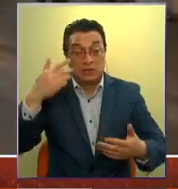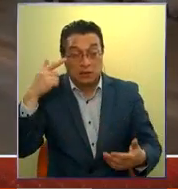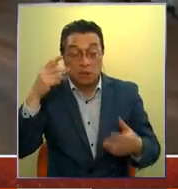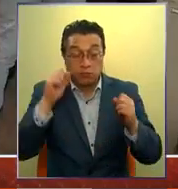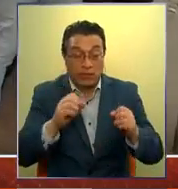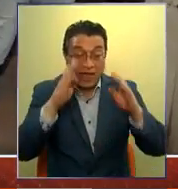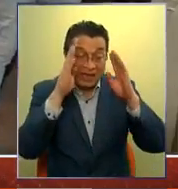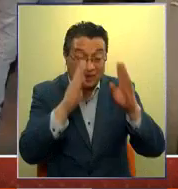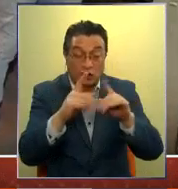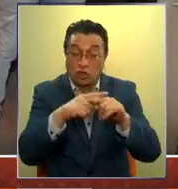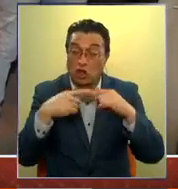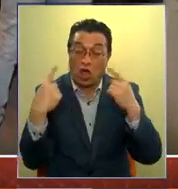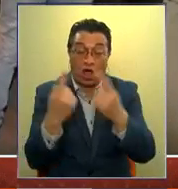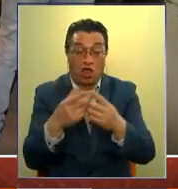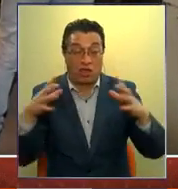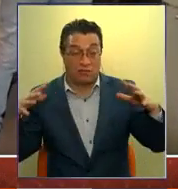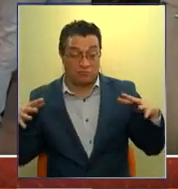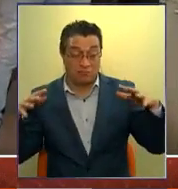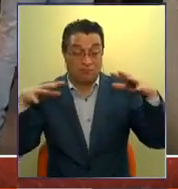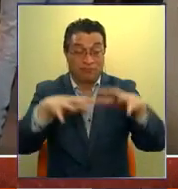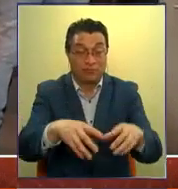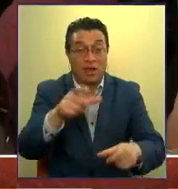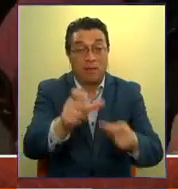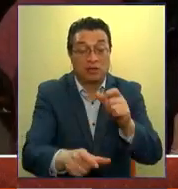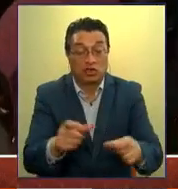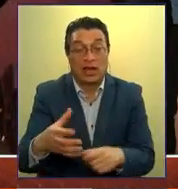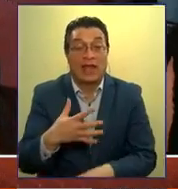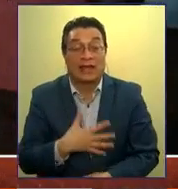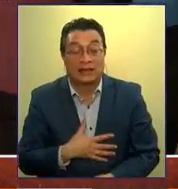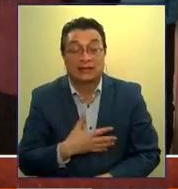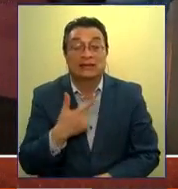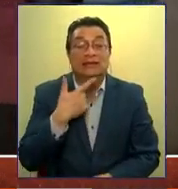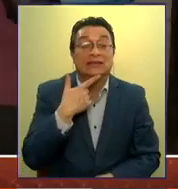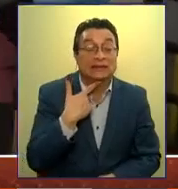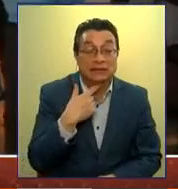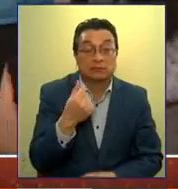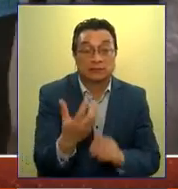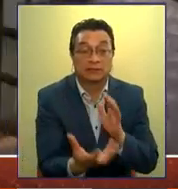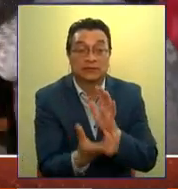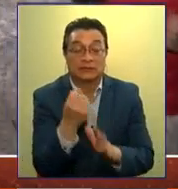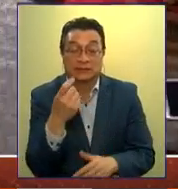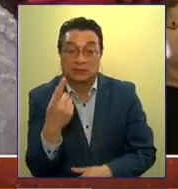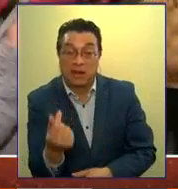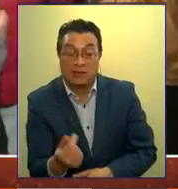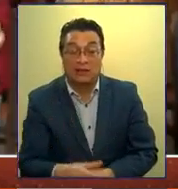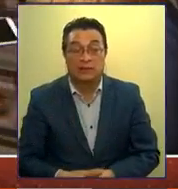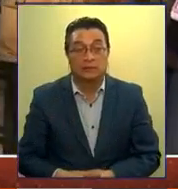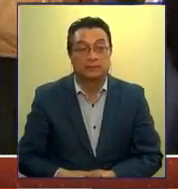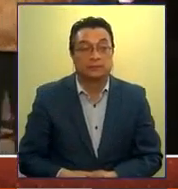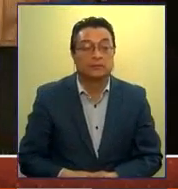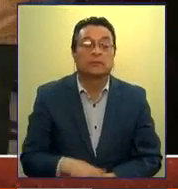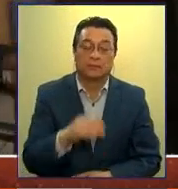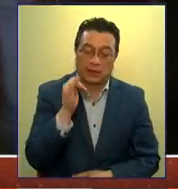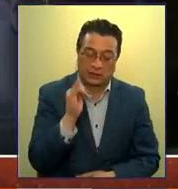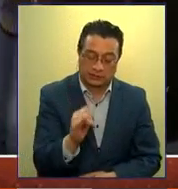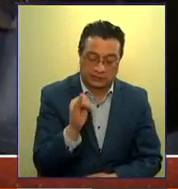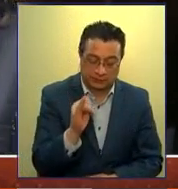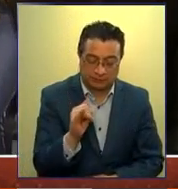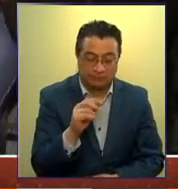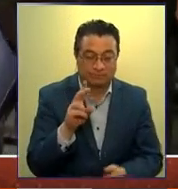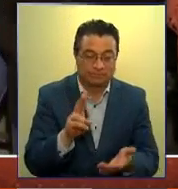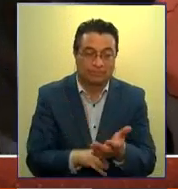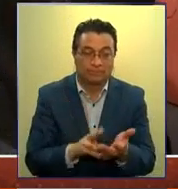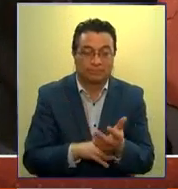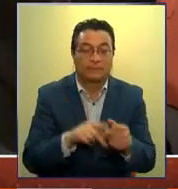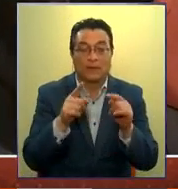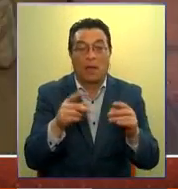atender a toda esa cantidad de personas que tienen interés en poder realizar esta operación? Así es. Va a ser